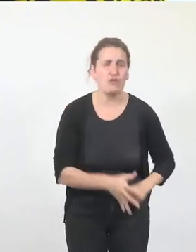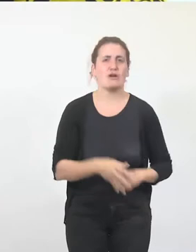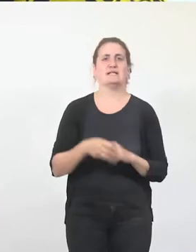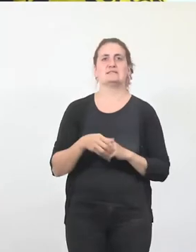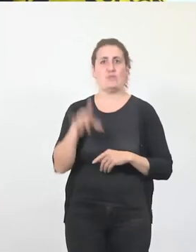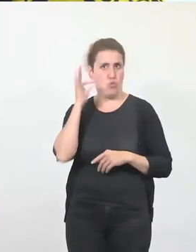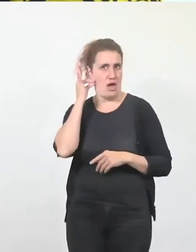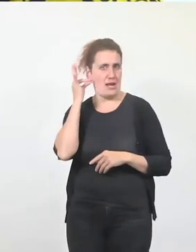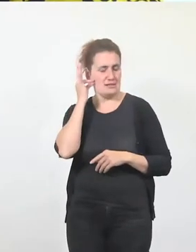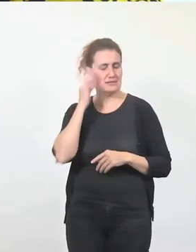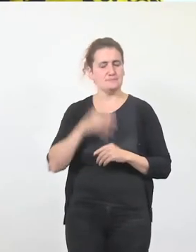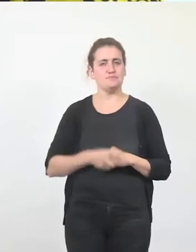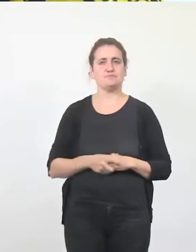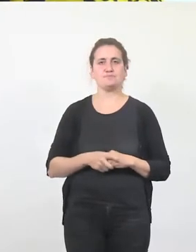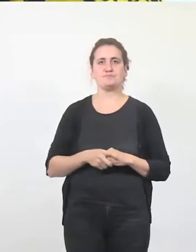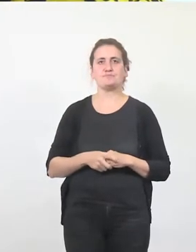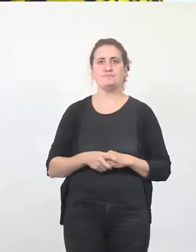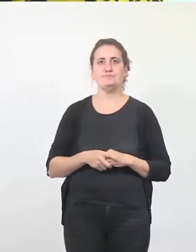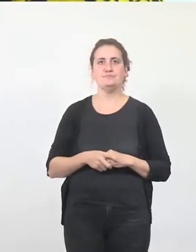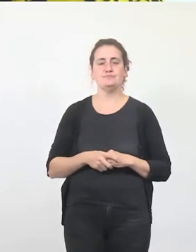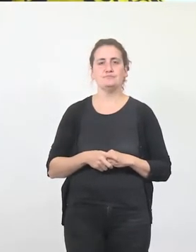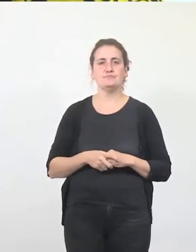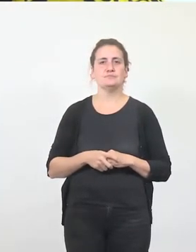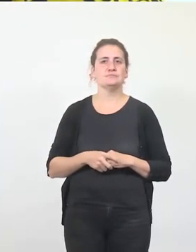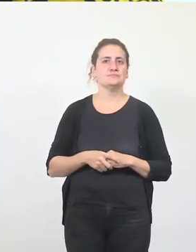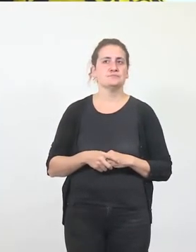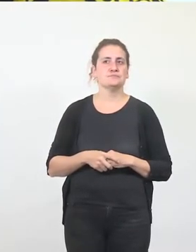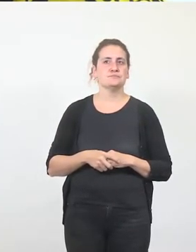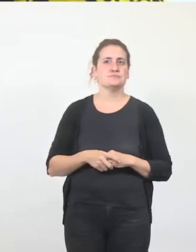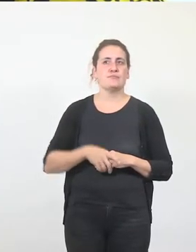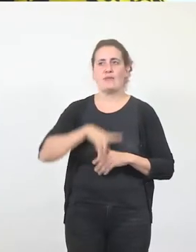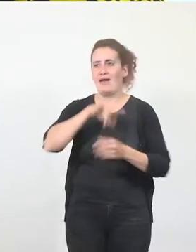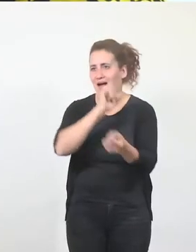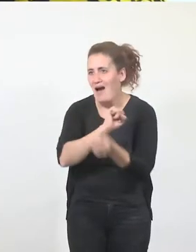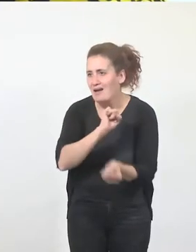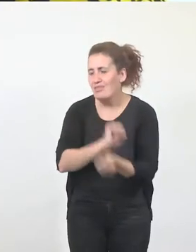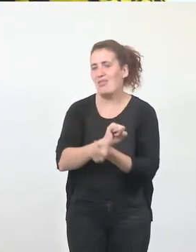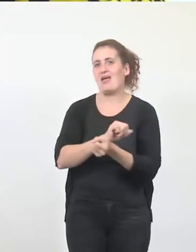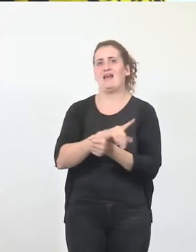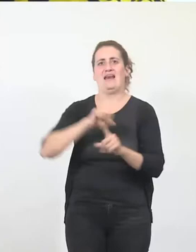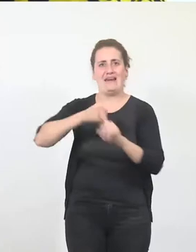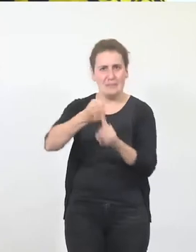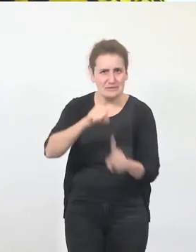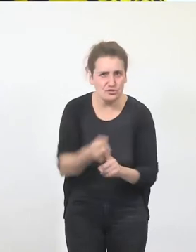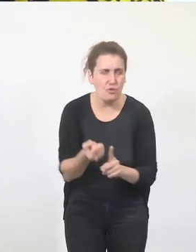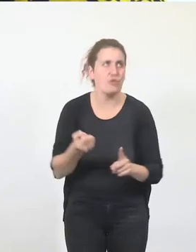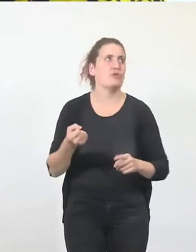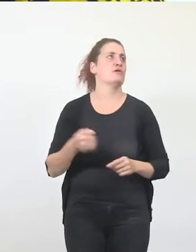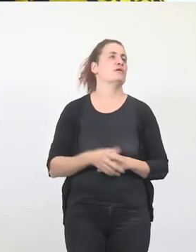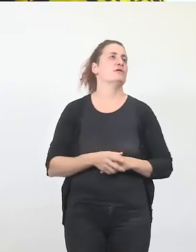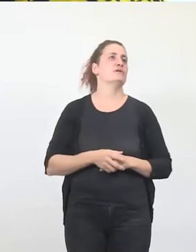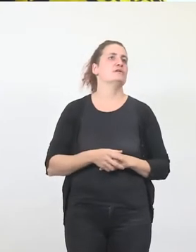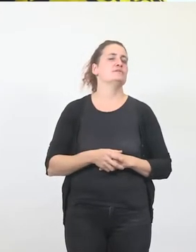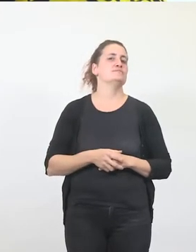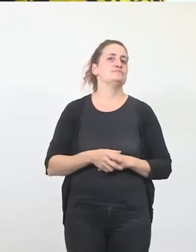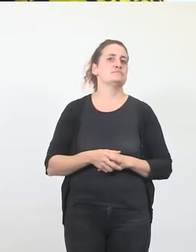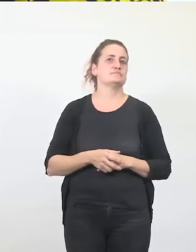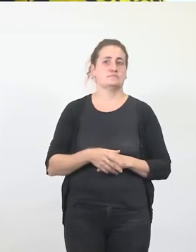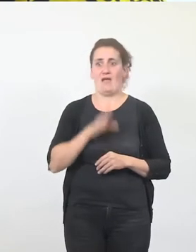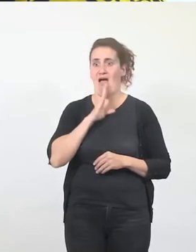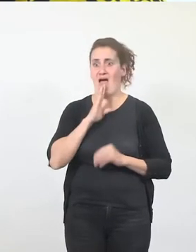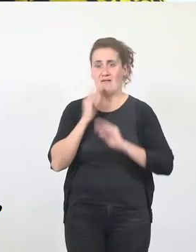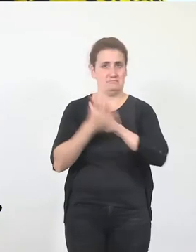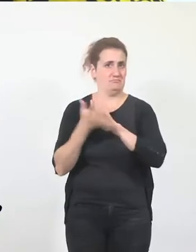derechos de mujeres, hablamos de torturas, de cárcel, de represión, de lo